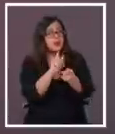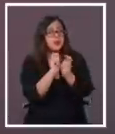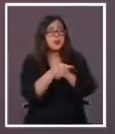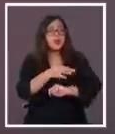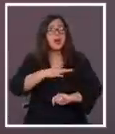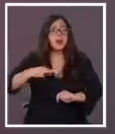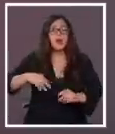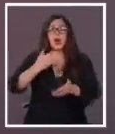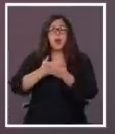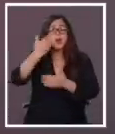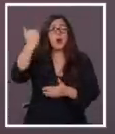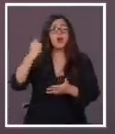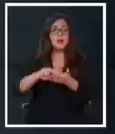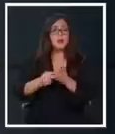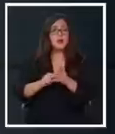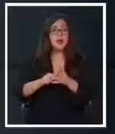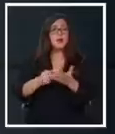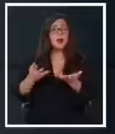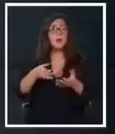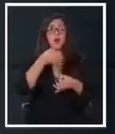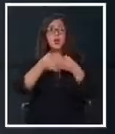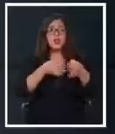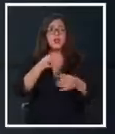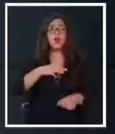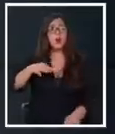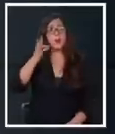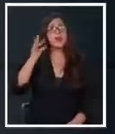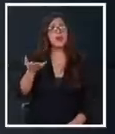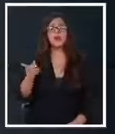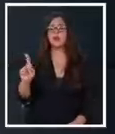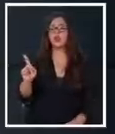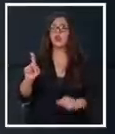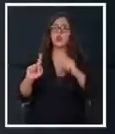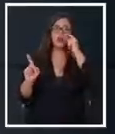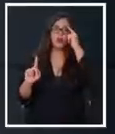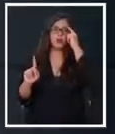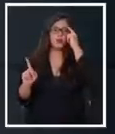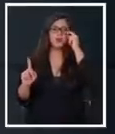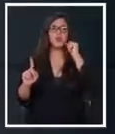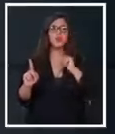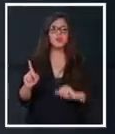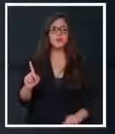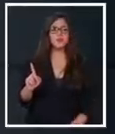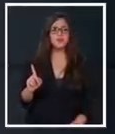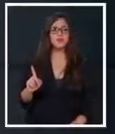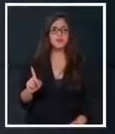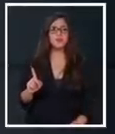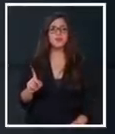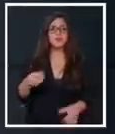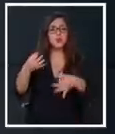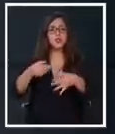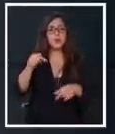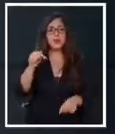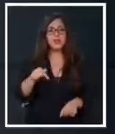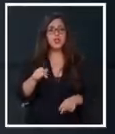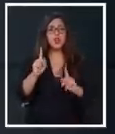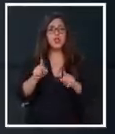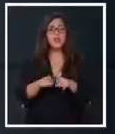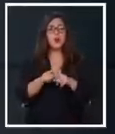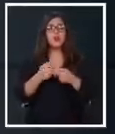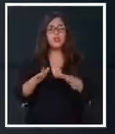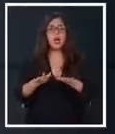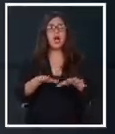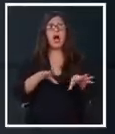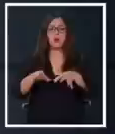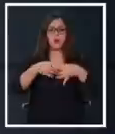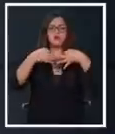está en medio de la crisis por los dichos de la ministra no no no no no en estas cosas tienen que actuar con templanza